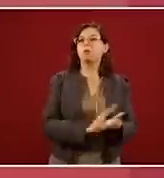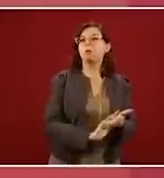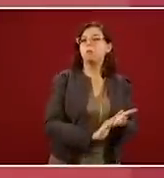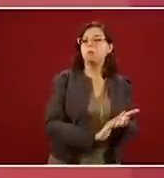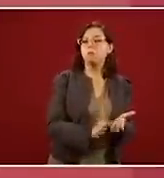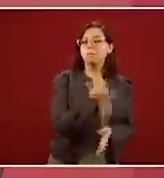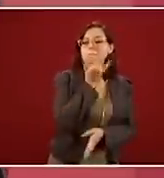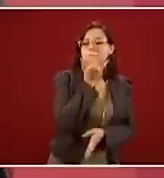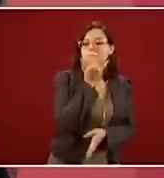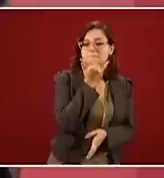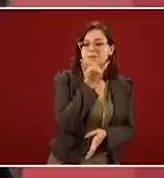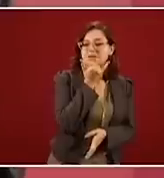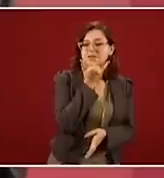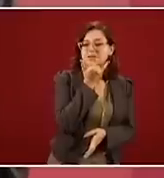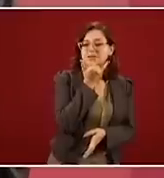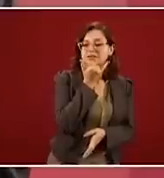Entonces,